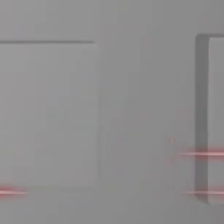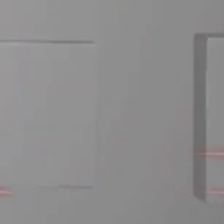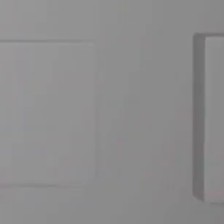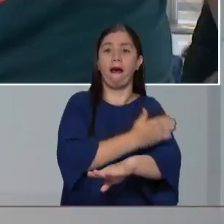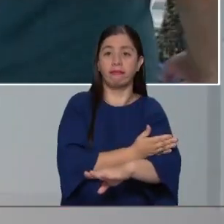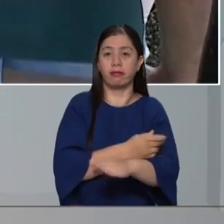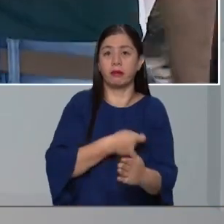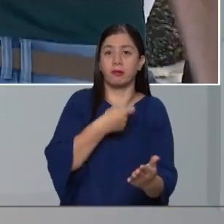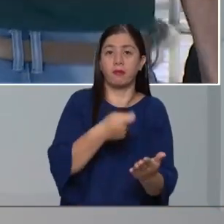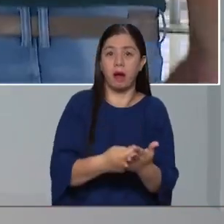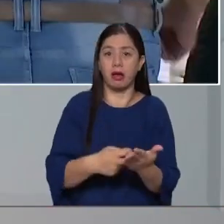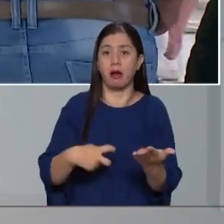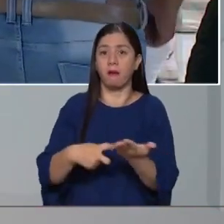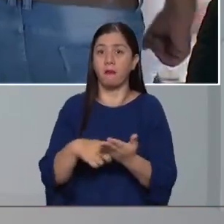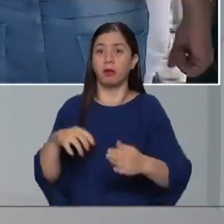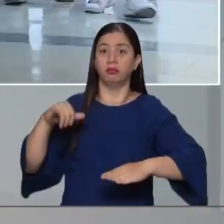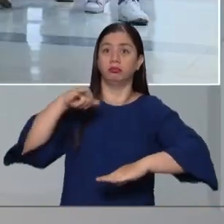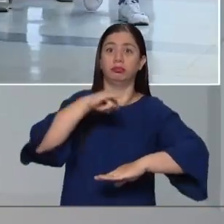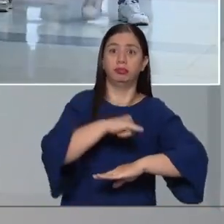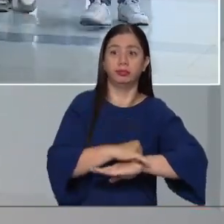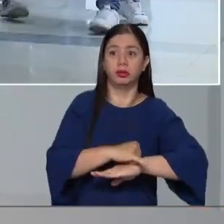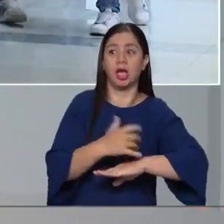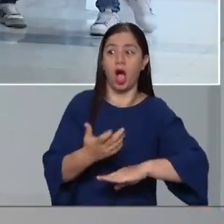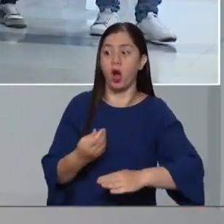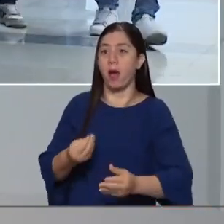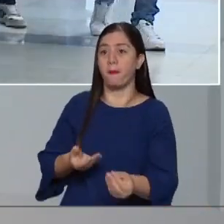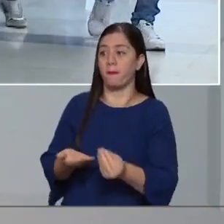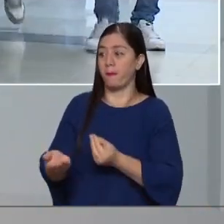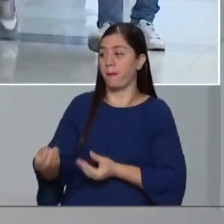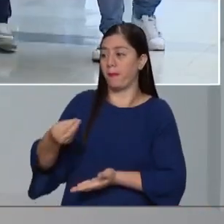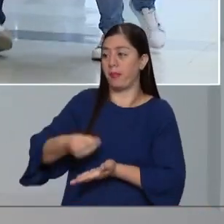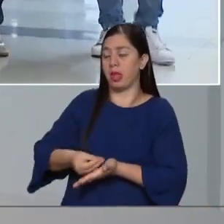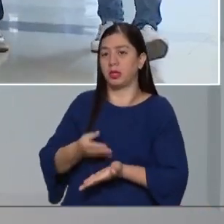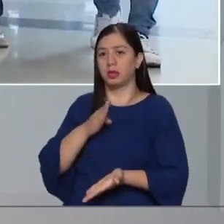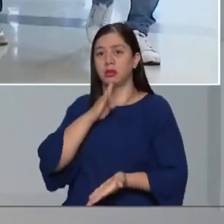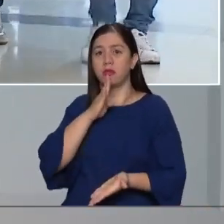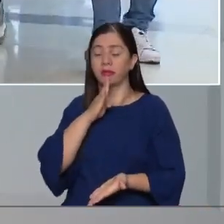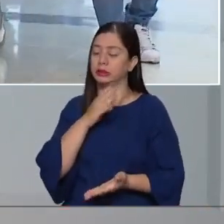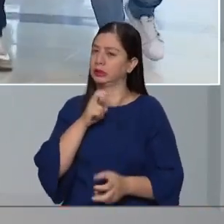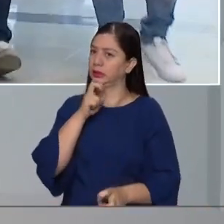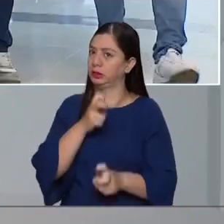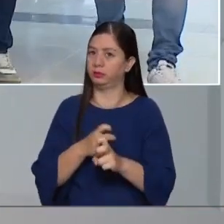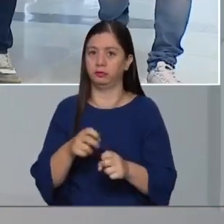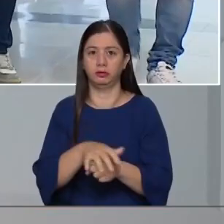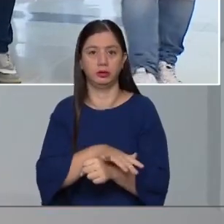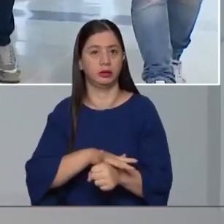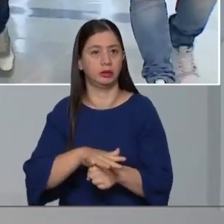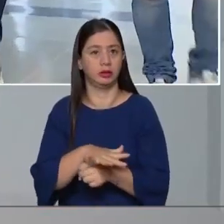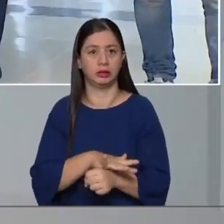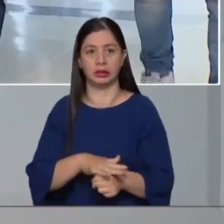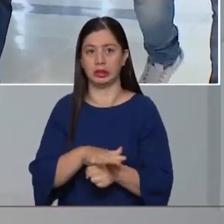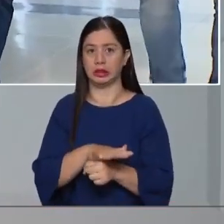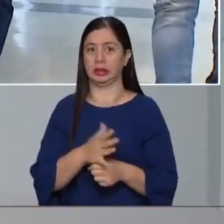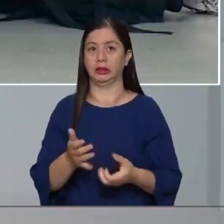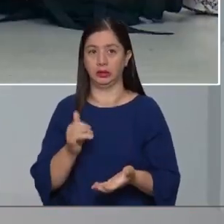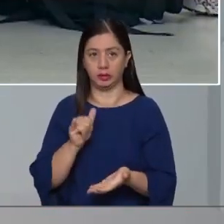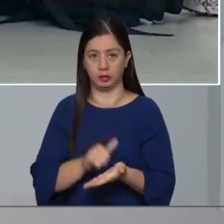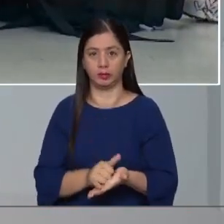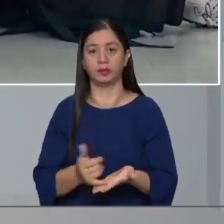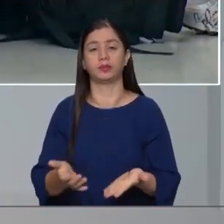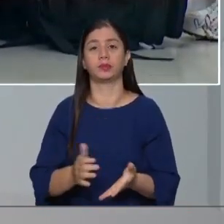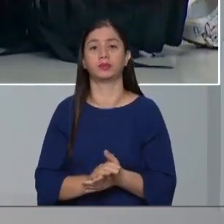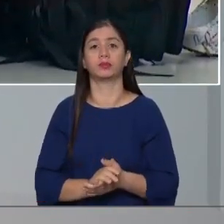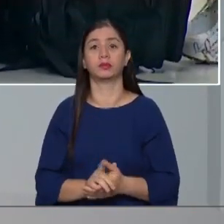anterioridad un pasaje y ahora, pues, ¿quién nos devuelve la plática? Es bastante complicada la situación que se está presentando con esto. Inclusive